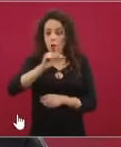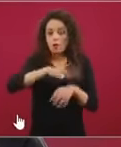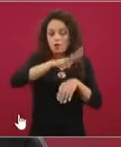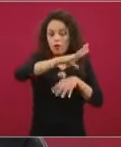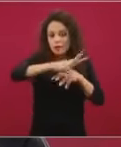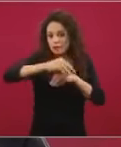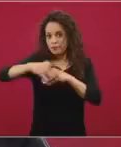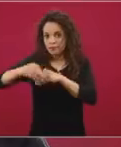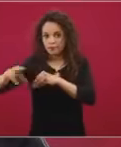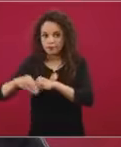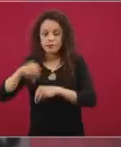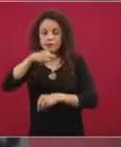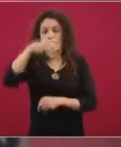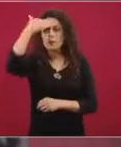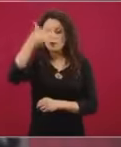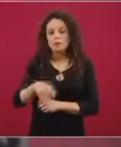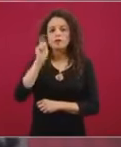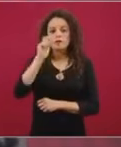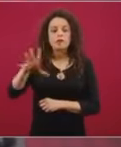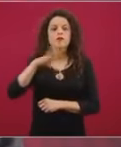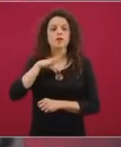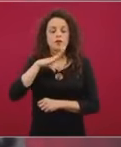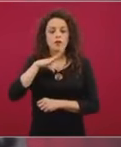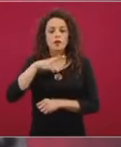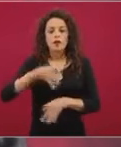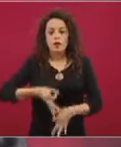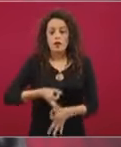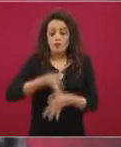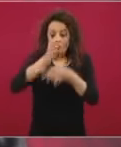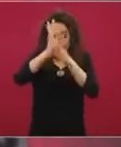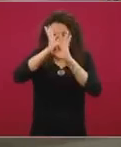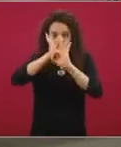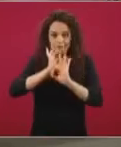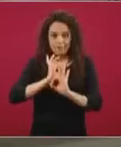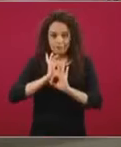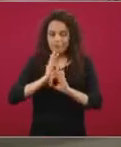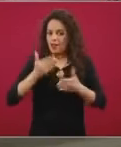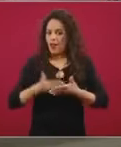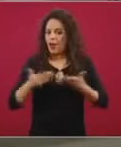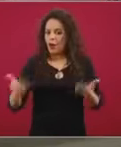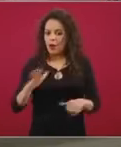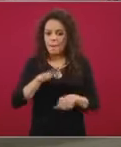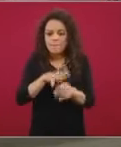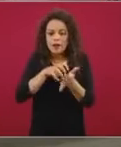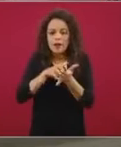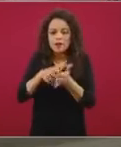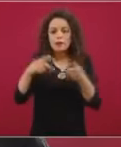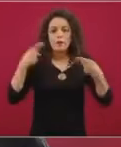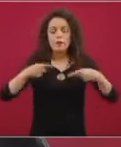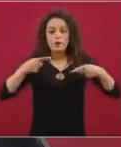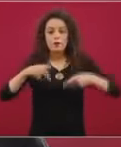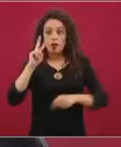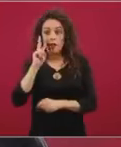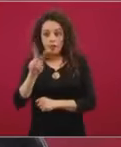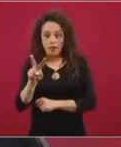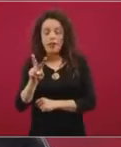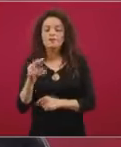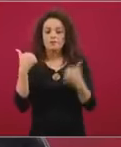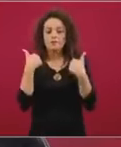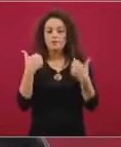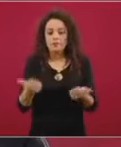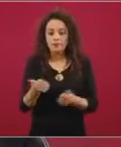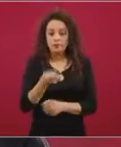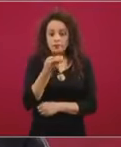el tema de los ventiladores mecánicos. Seguramente a estas alturas la gran mayoría de las personas que escuchan o ven esta conferencia saben que un